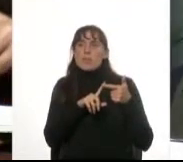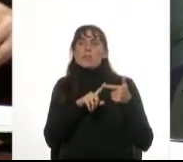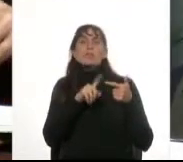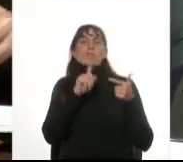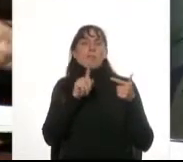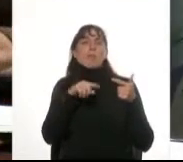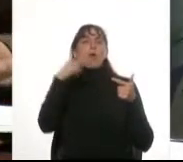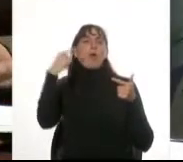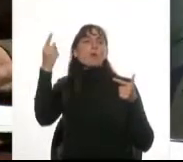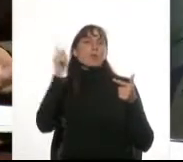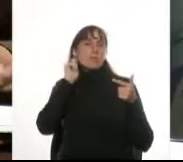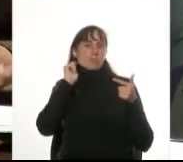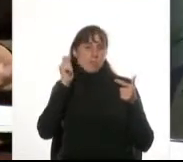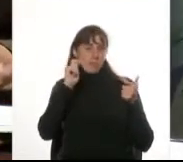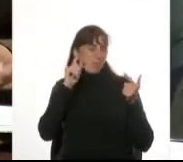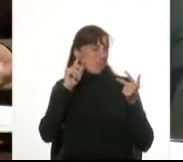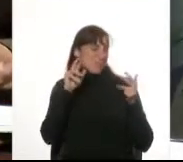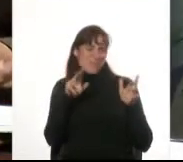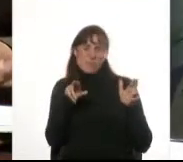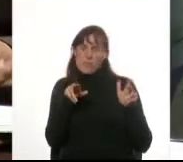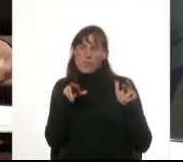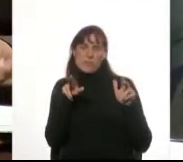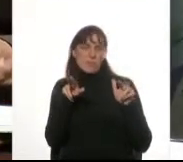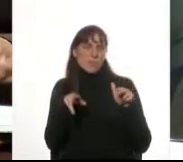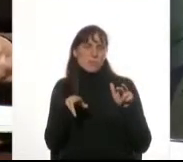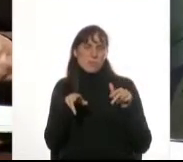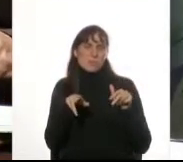en otros organismos públicos.